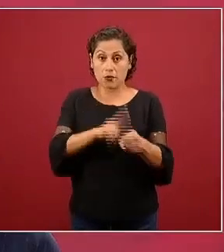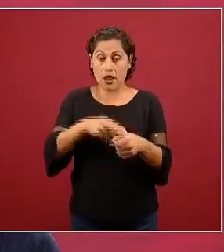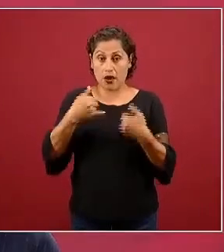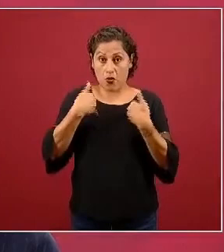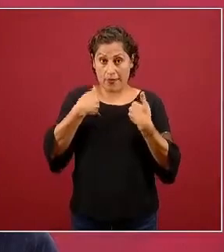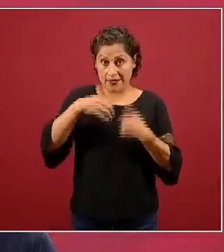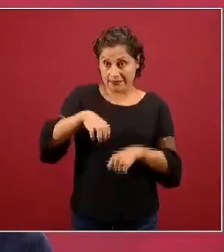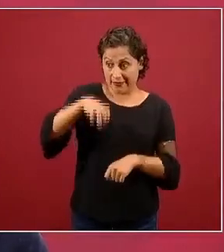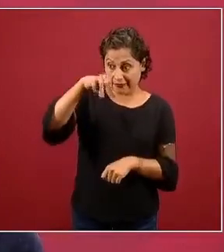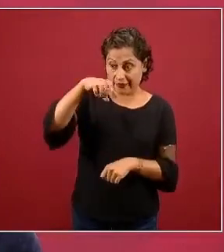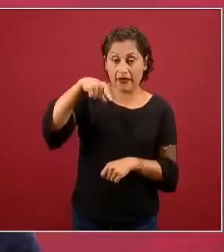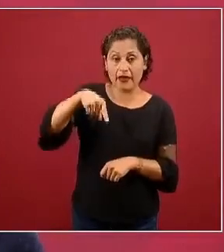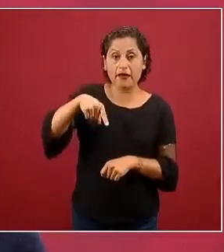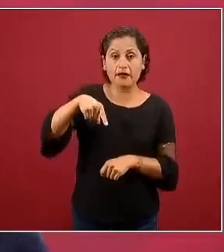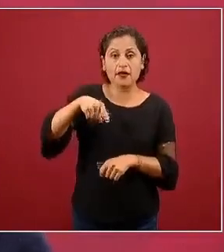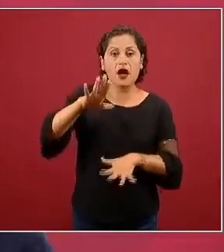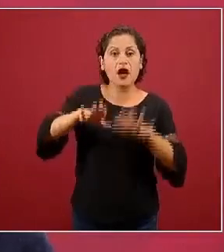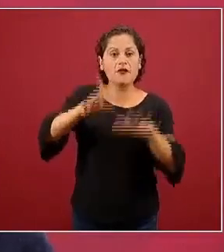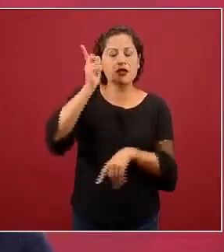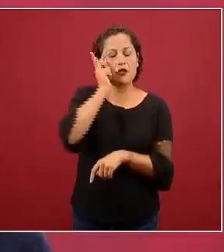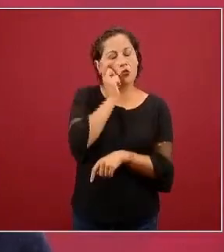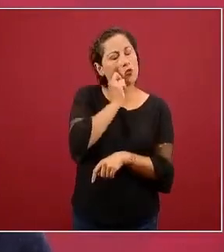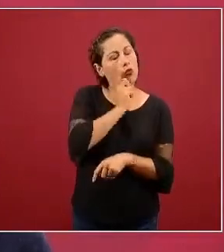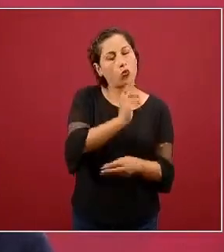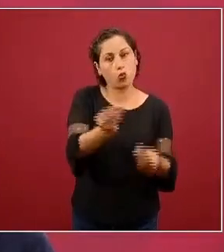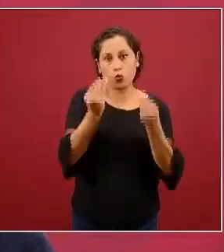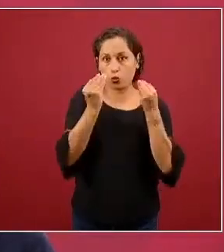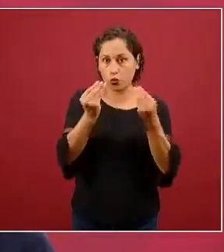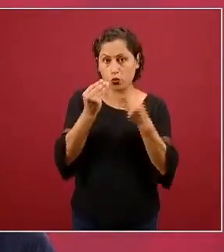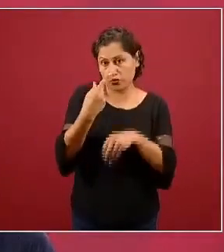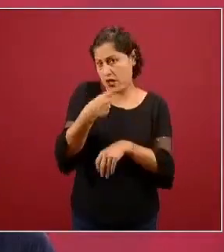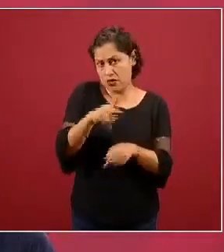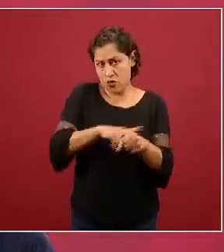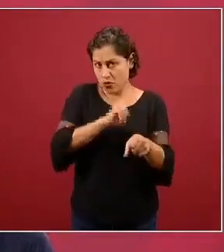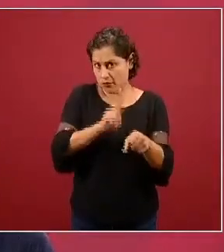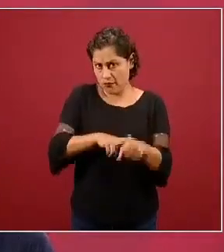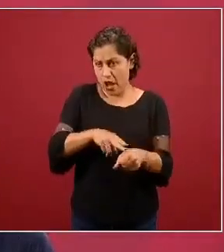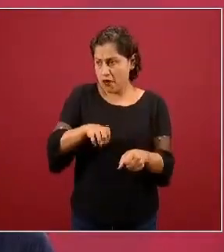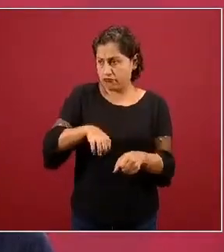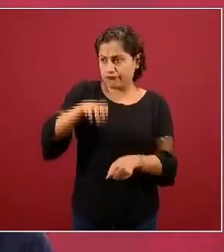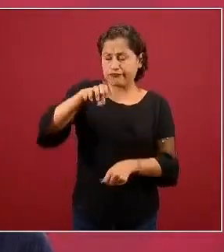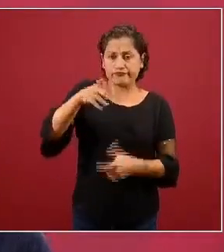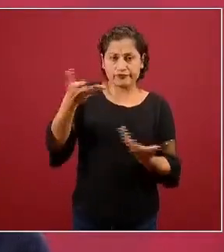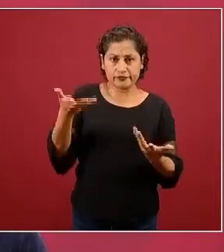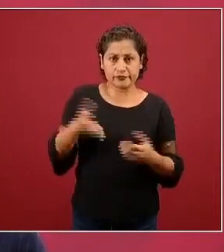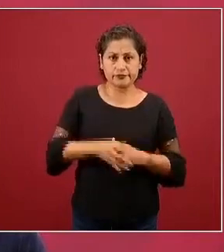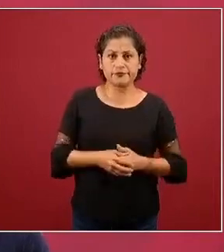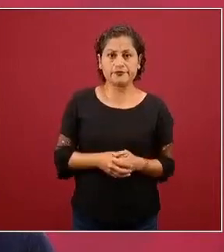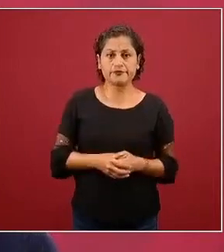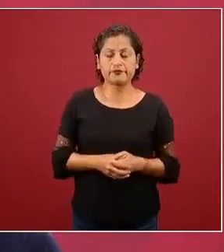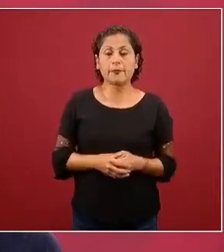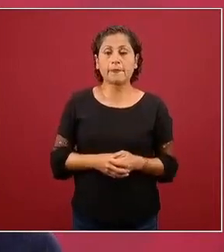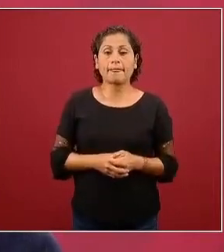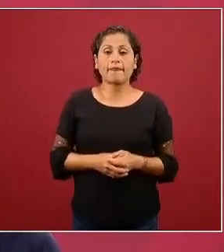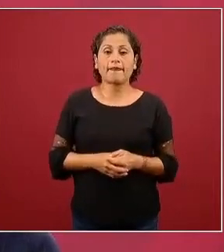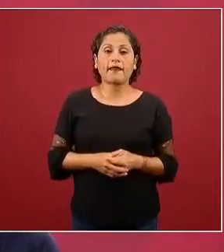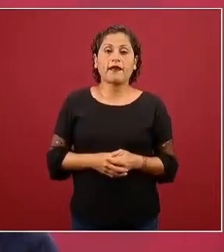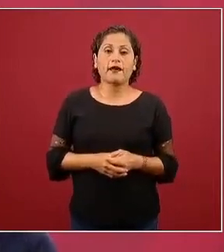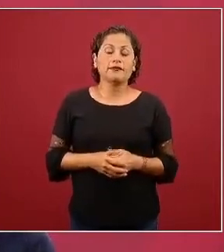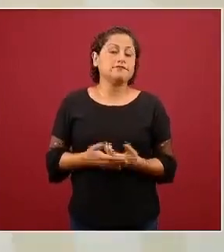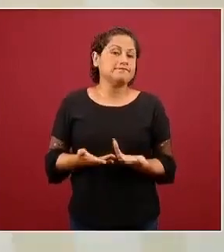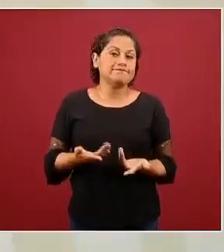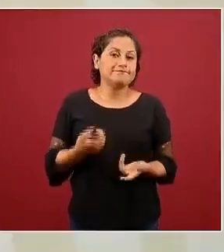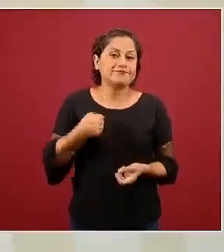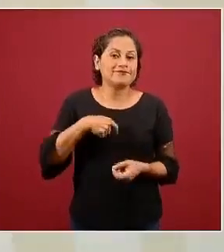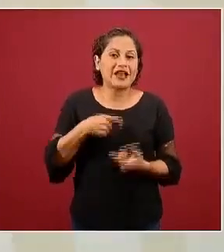en donde duermen muchísimo, ¿no? Es una etapa normal de su desarrollo. Ahora, ¿qué hay que hacer? Bien,